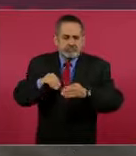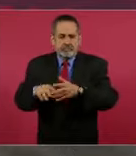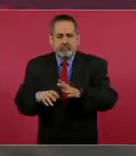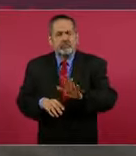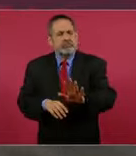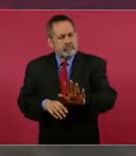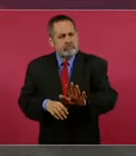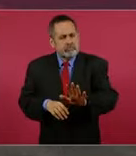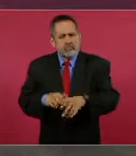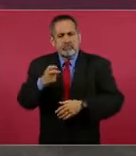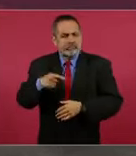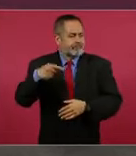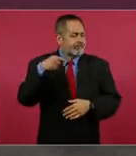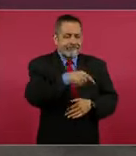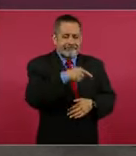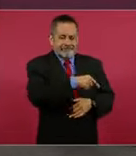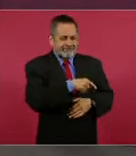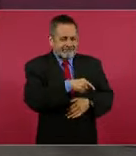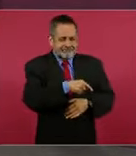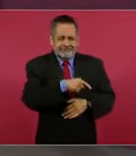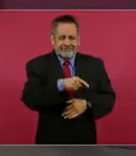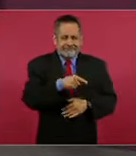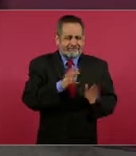echado raíces la derecha.